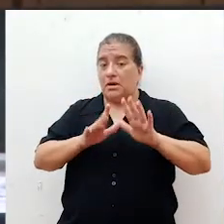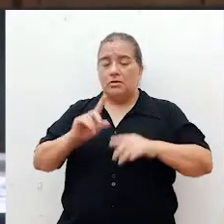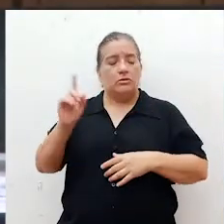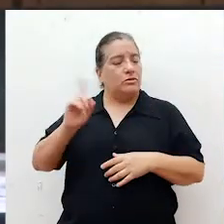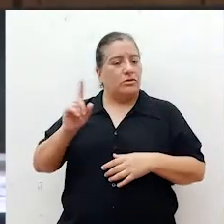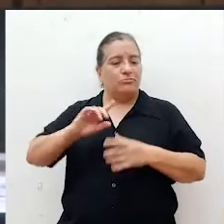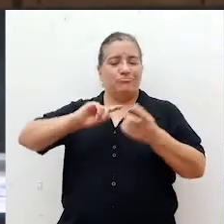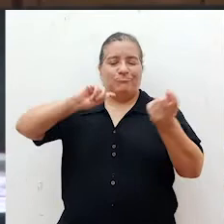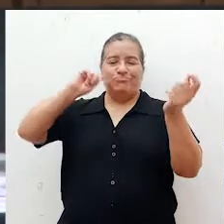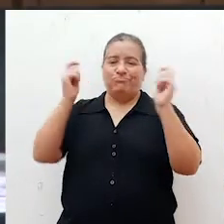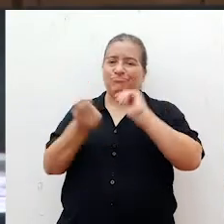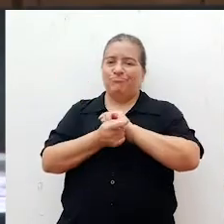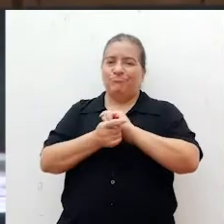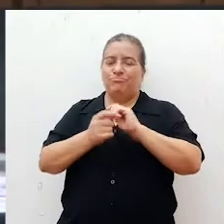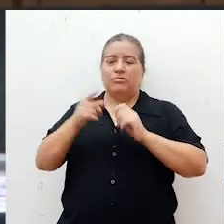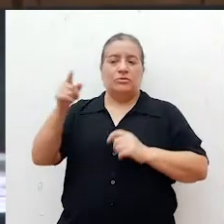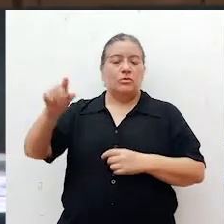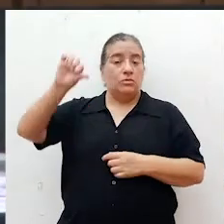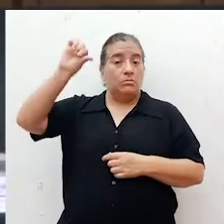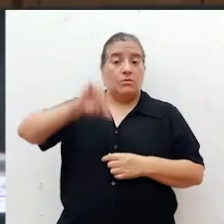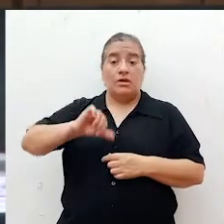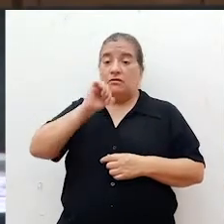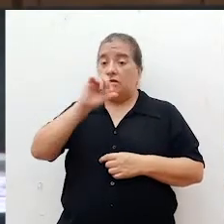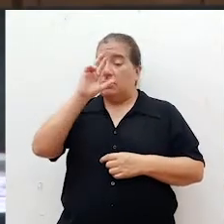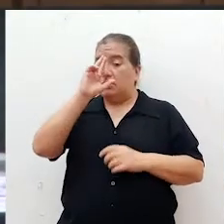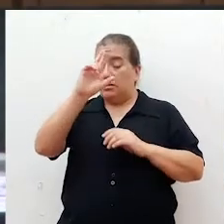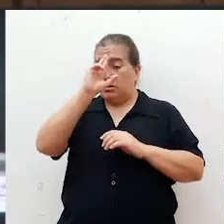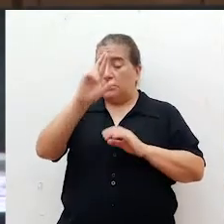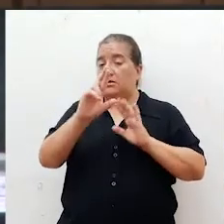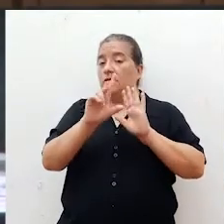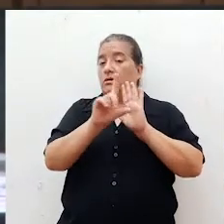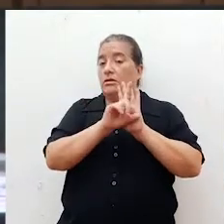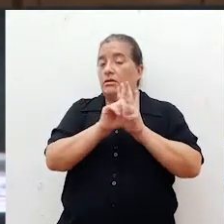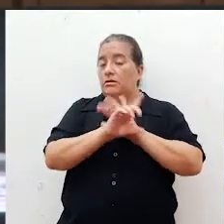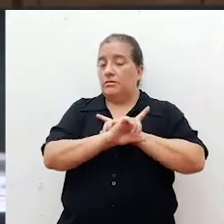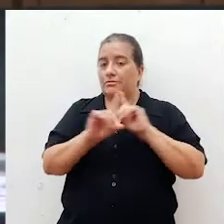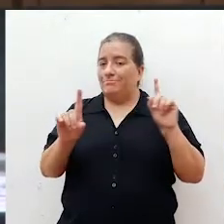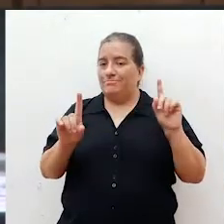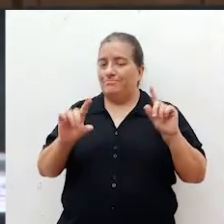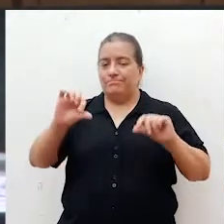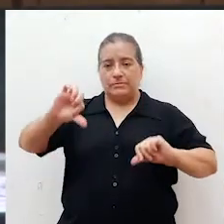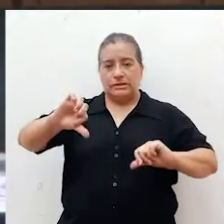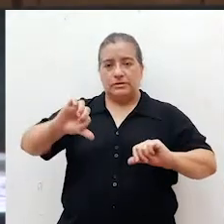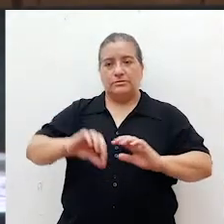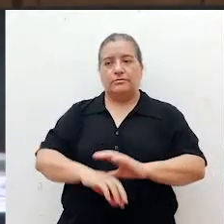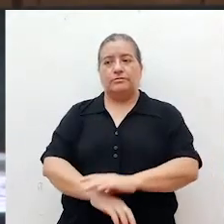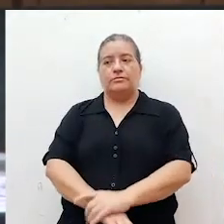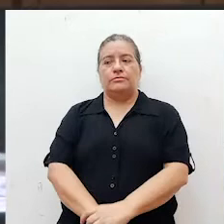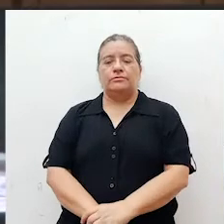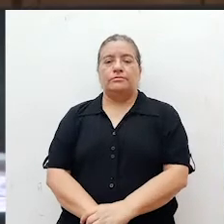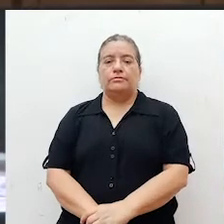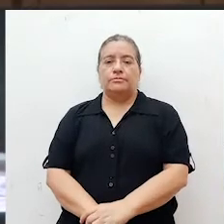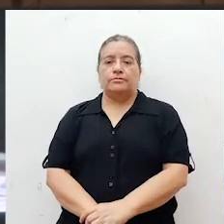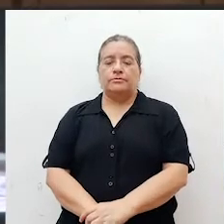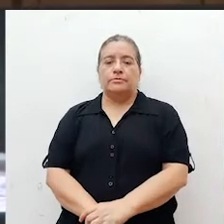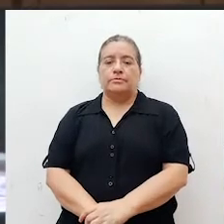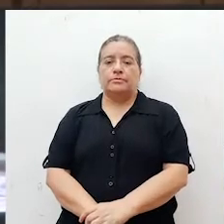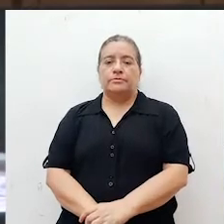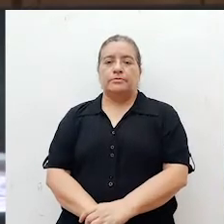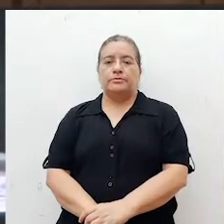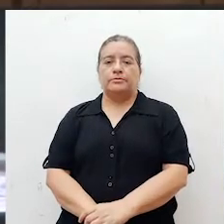aquí medias tintas o que la Defensoría está apañando determinado tipo de conductas.